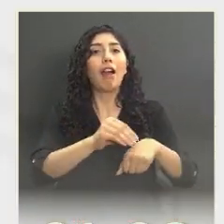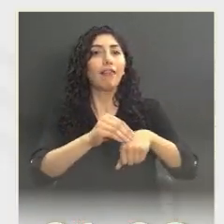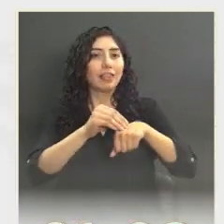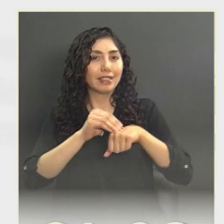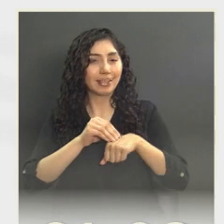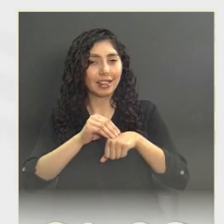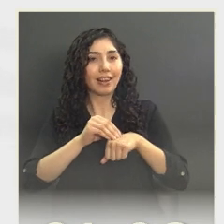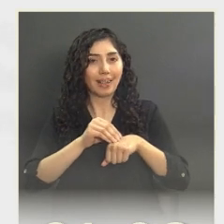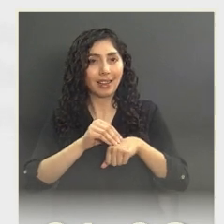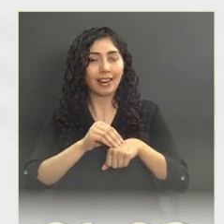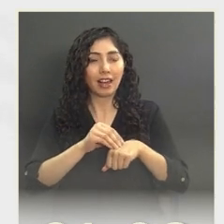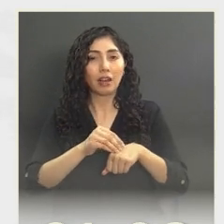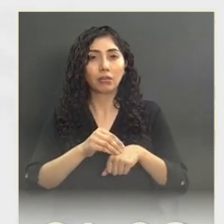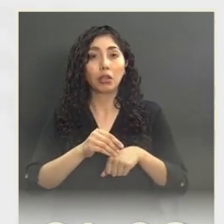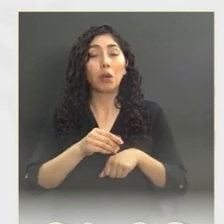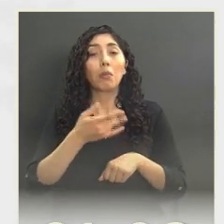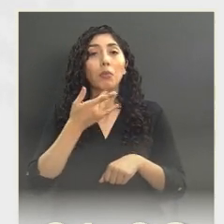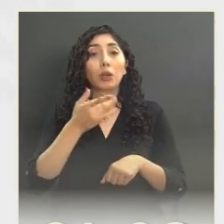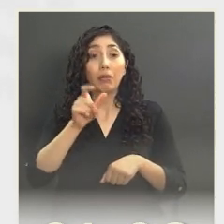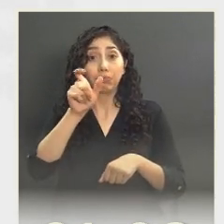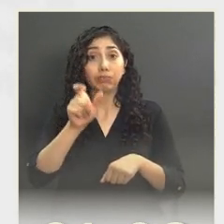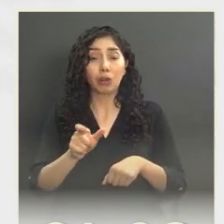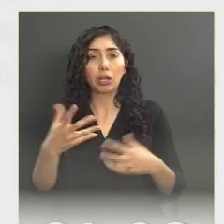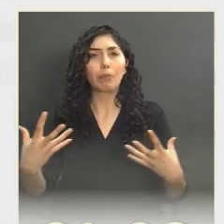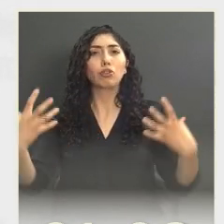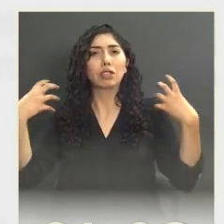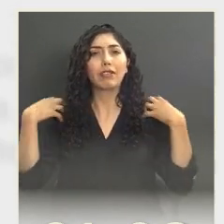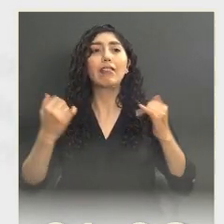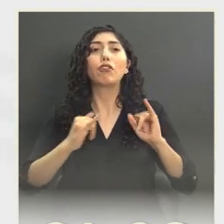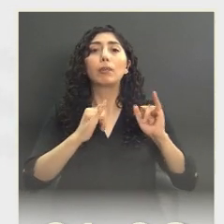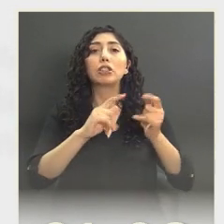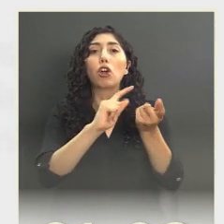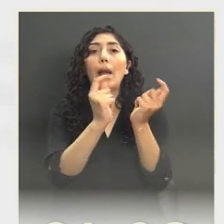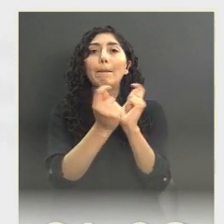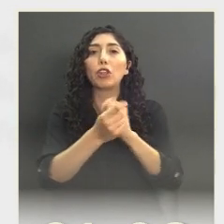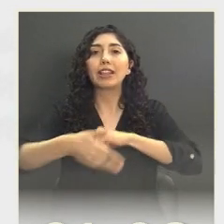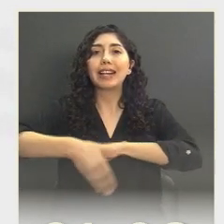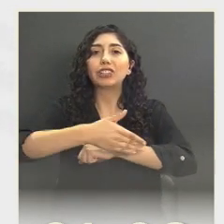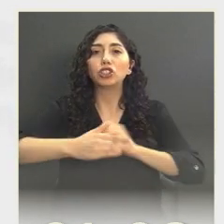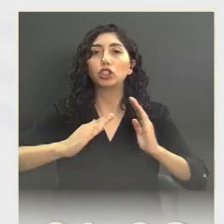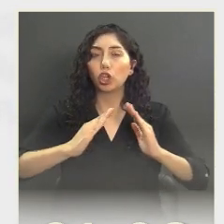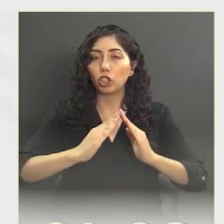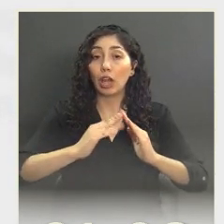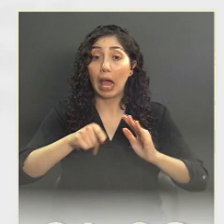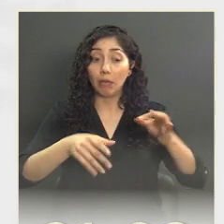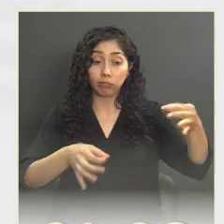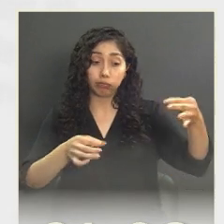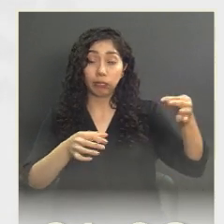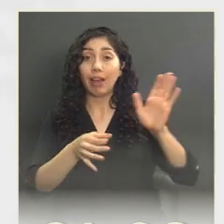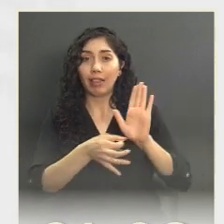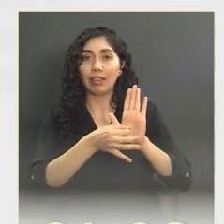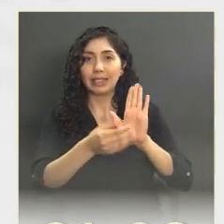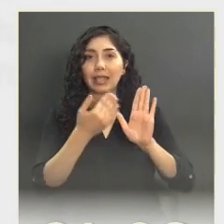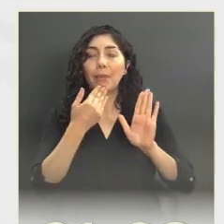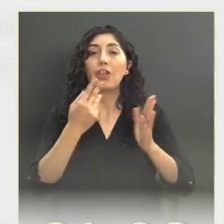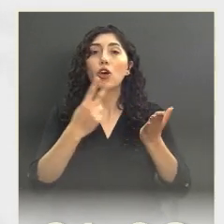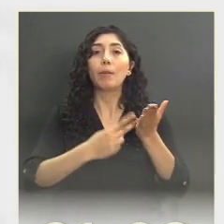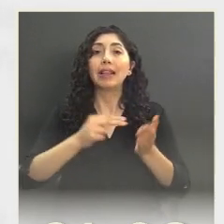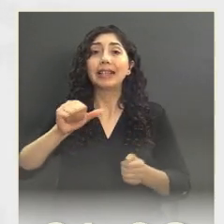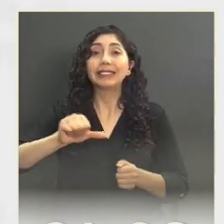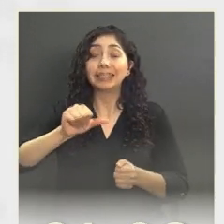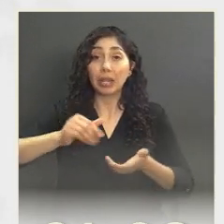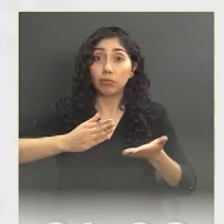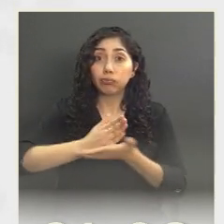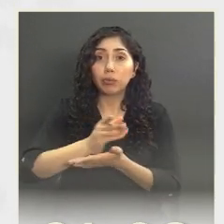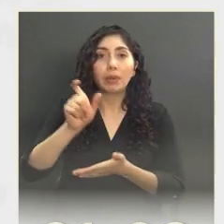al propio candidato la responsabilidad de informar un cambio de domicilio. El texto además acredita que desde 2016 el abanderado no paga